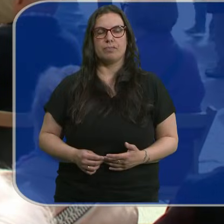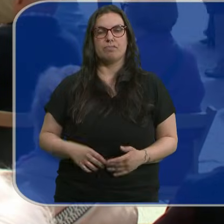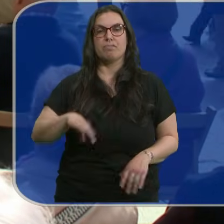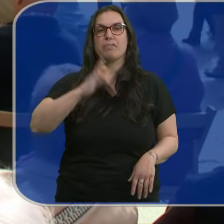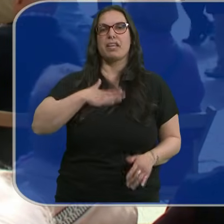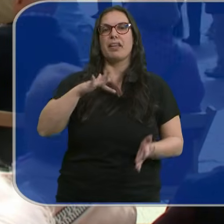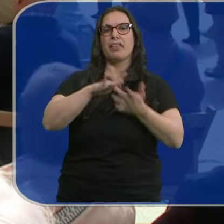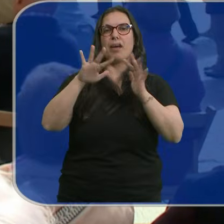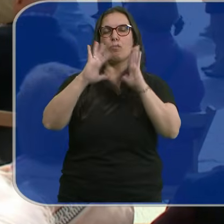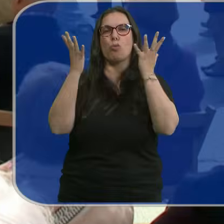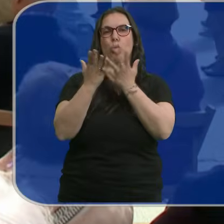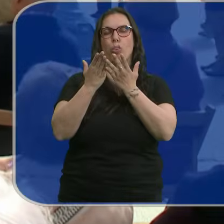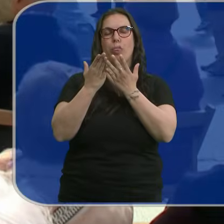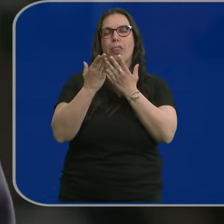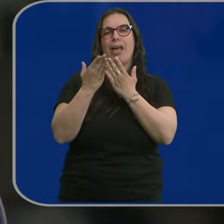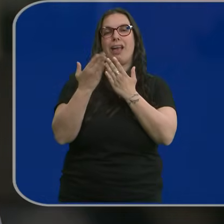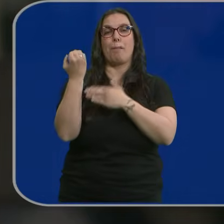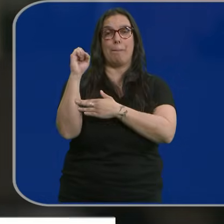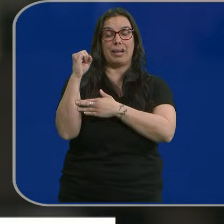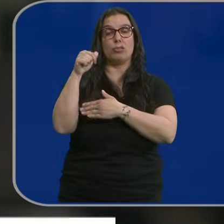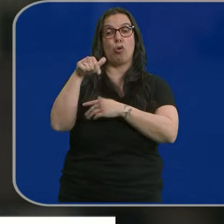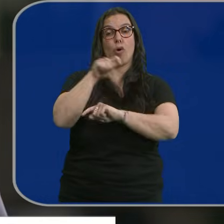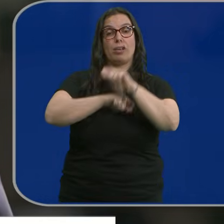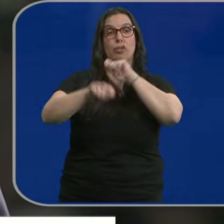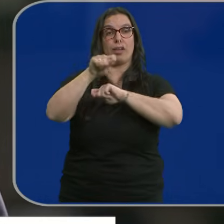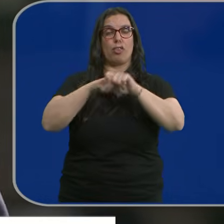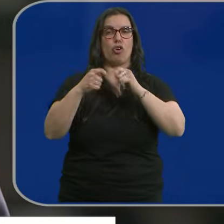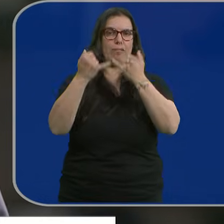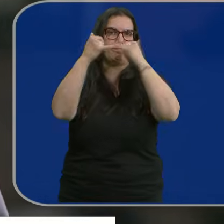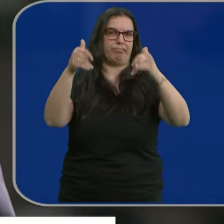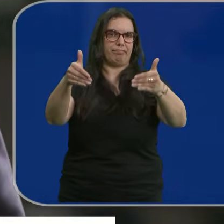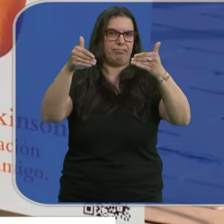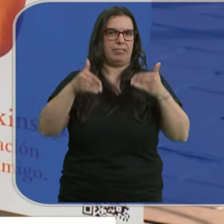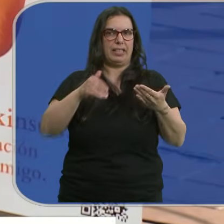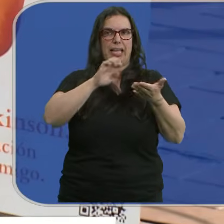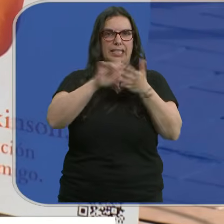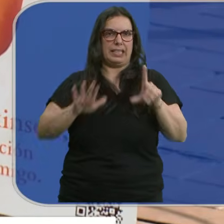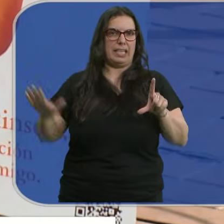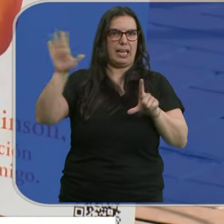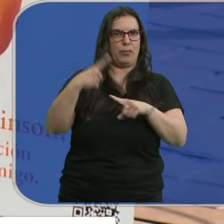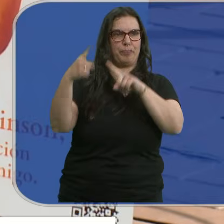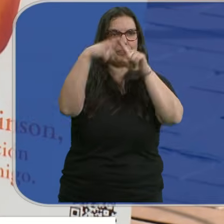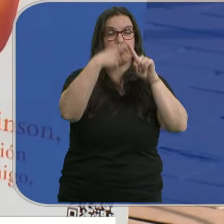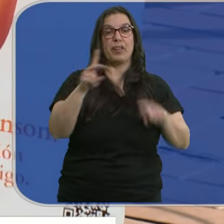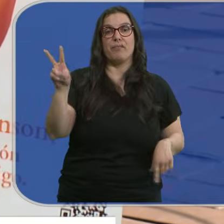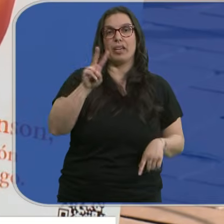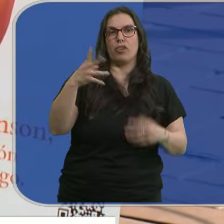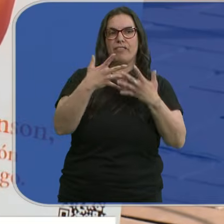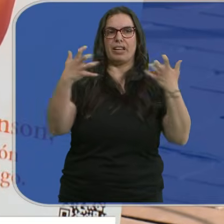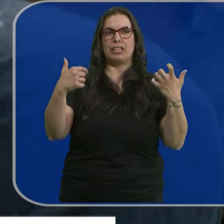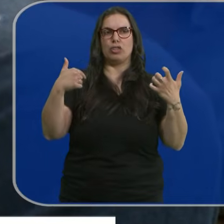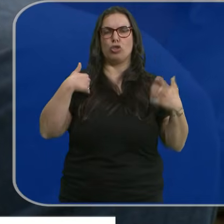Mañana es el Día Mundial del Parkinson y hoy las asociaciones han adelantado la celebración por toda la comunidad. En Valladolid, bajo el lema "No